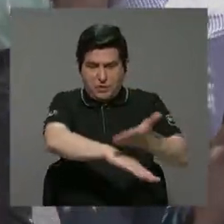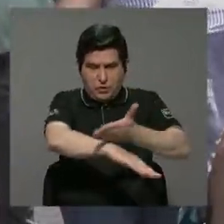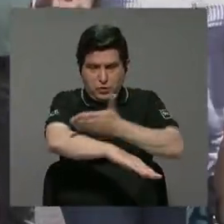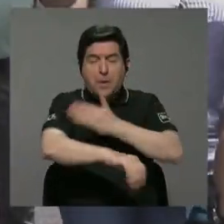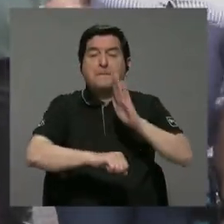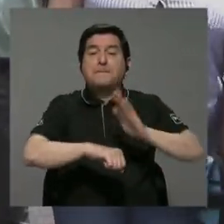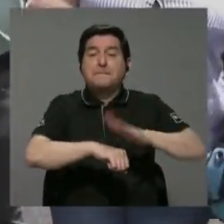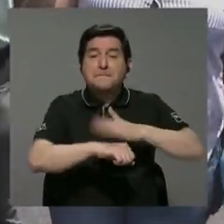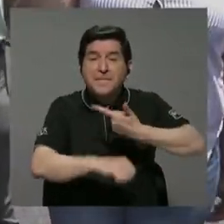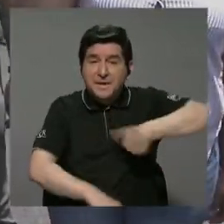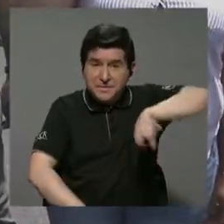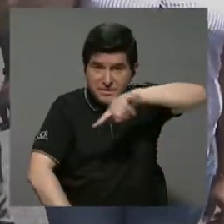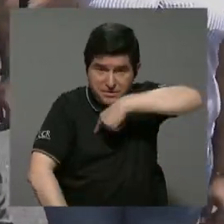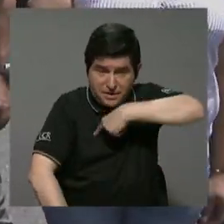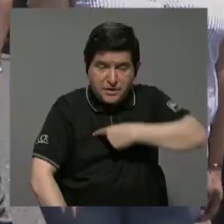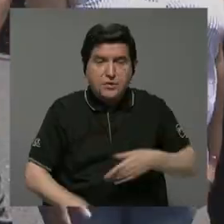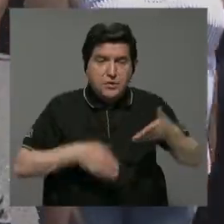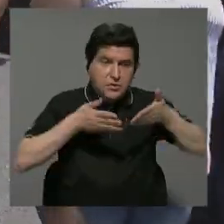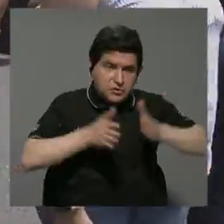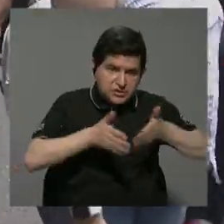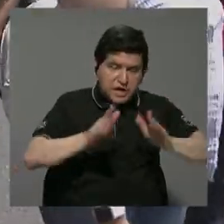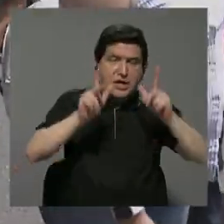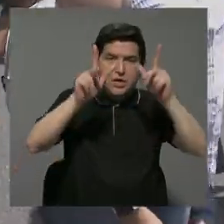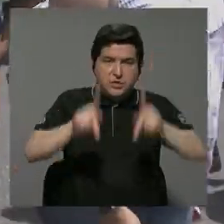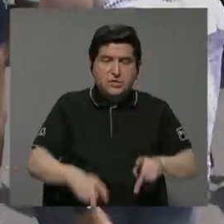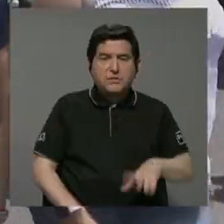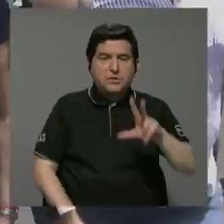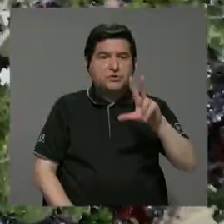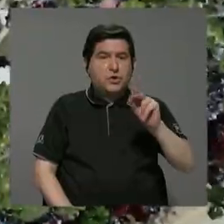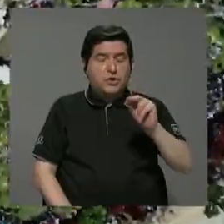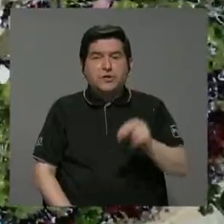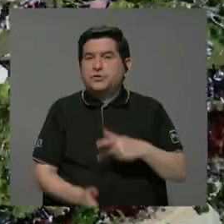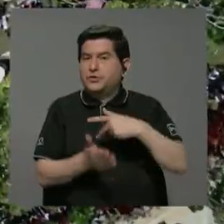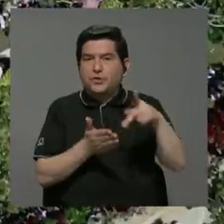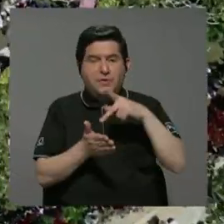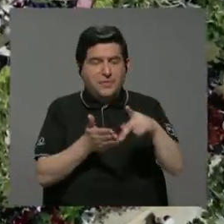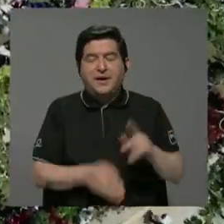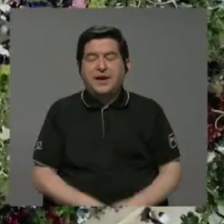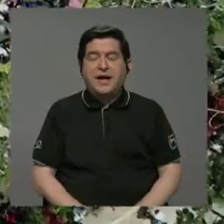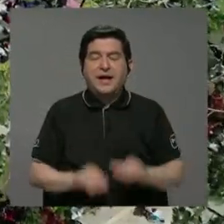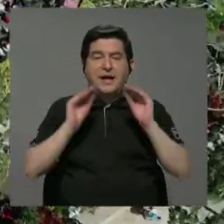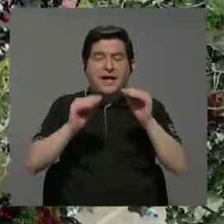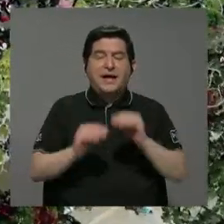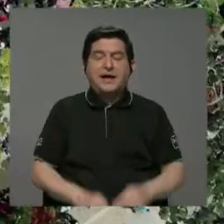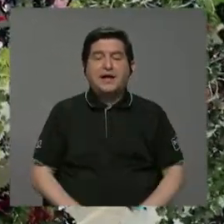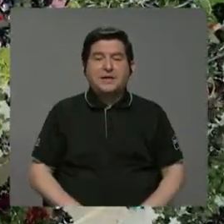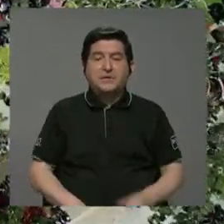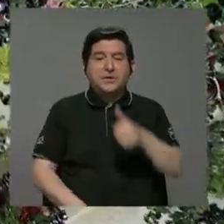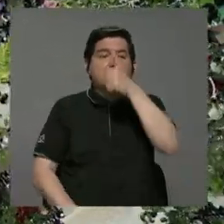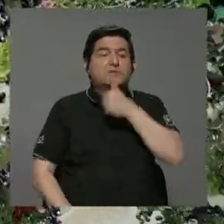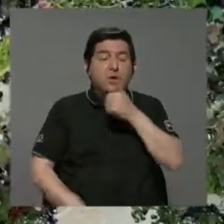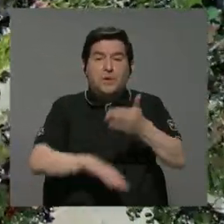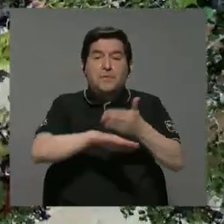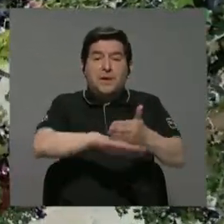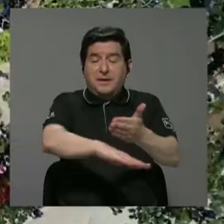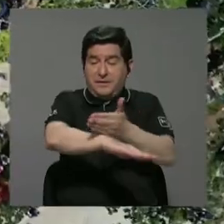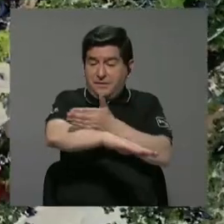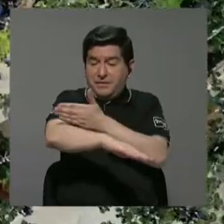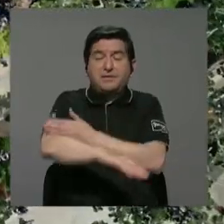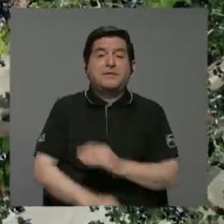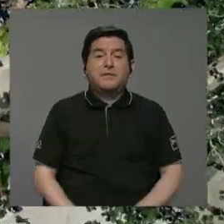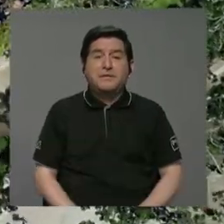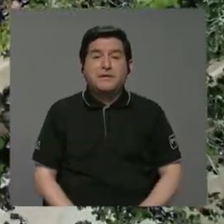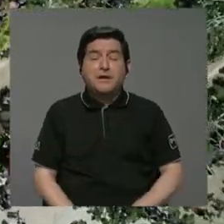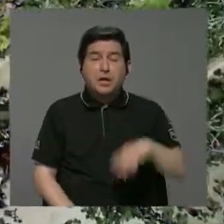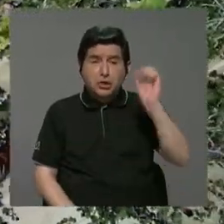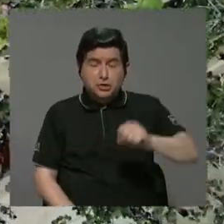nos permite a hijos e hijas de personas que no hubiésemos podido pagar la educación privada, es crecer, nos permite crecer, salir